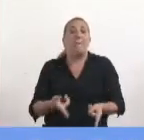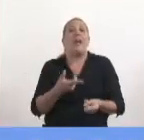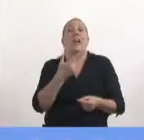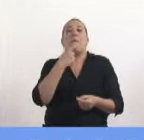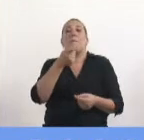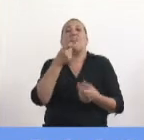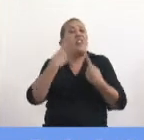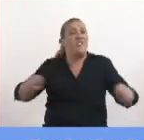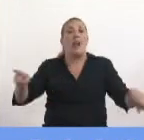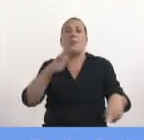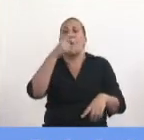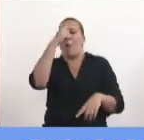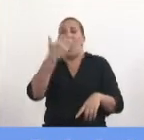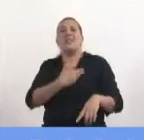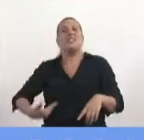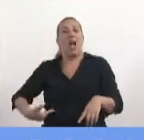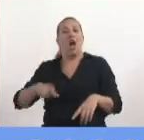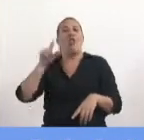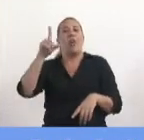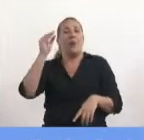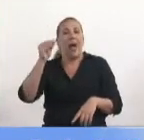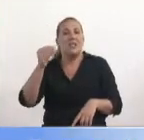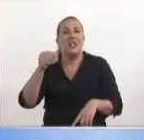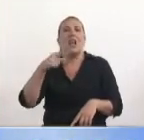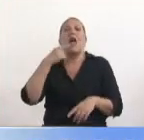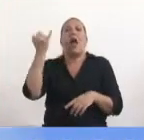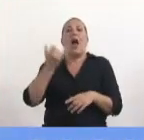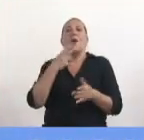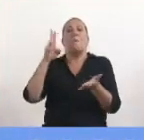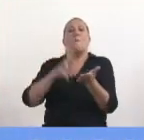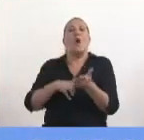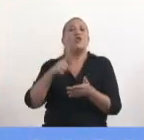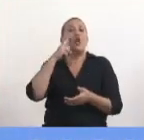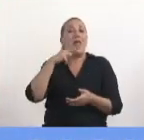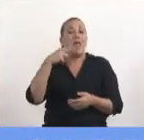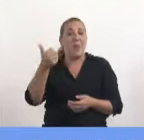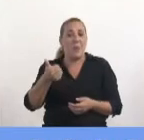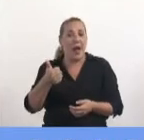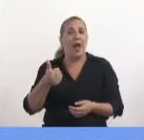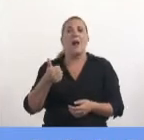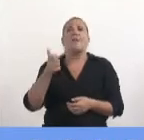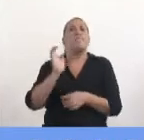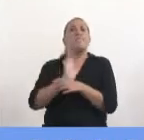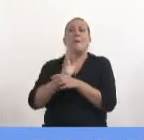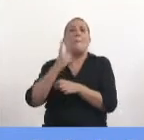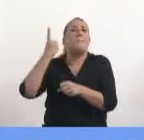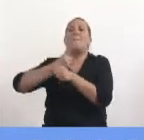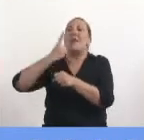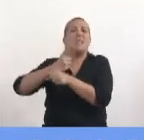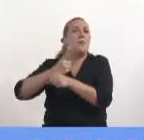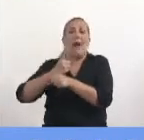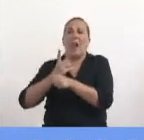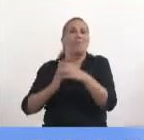Brasil, se ha hecho del impuesto indirecto federal, el IVA, el principal. ¿Por qué? Porque si uno